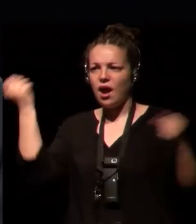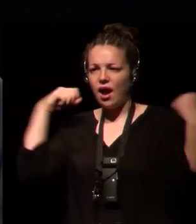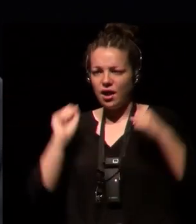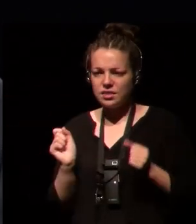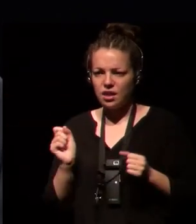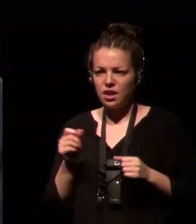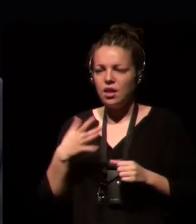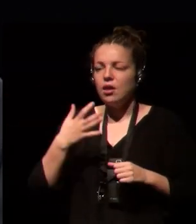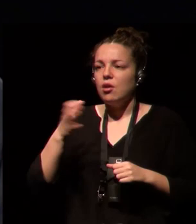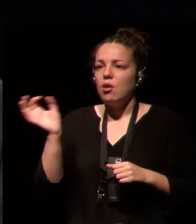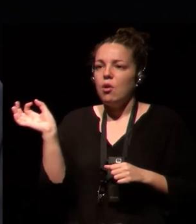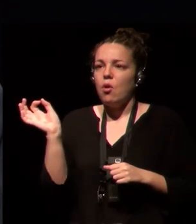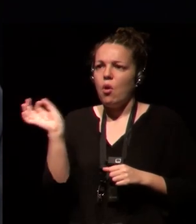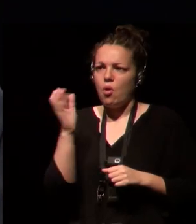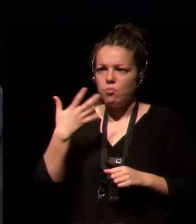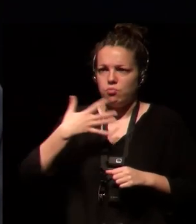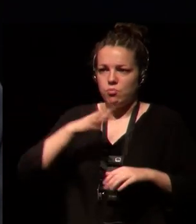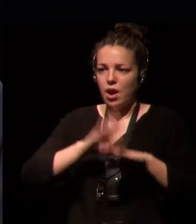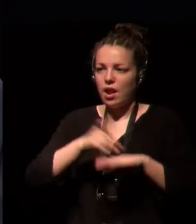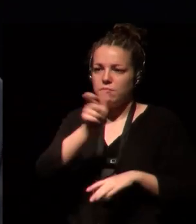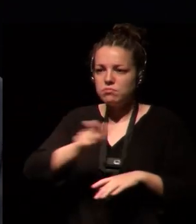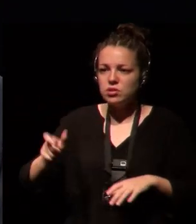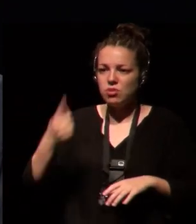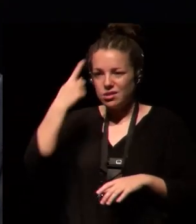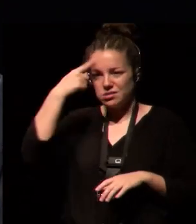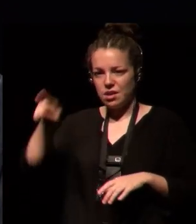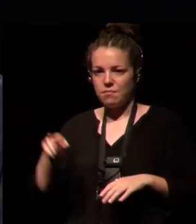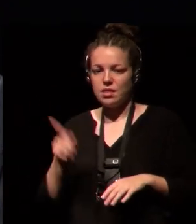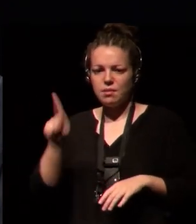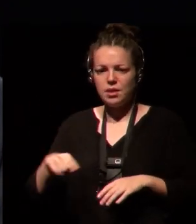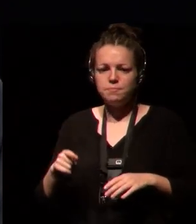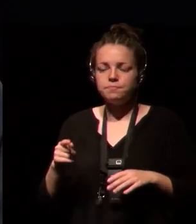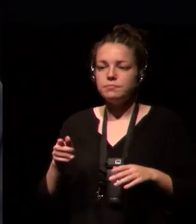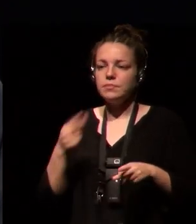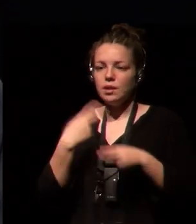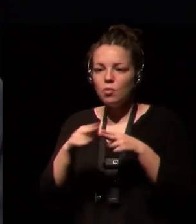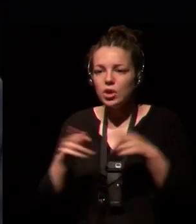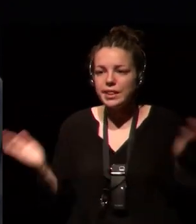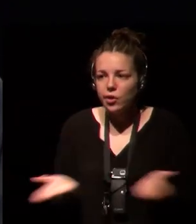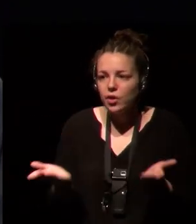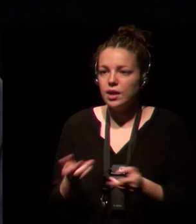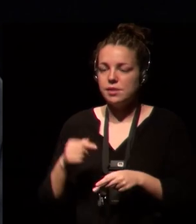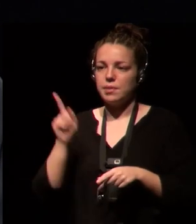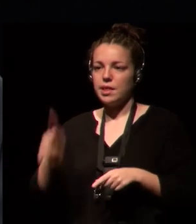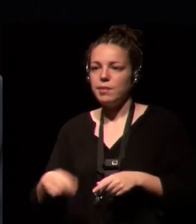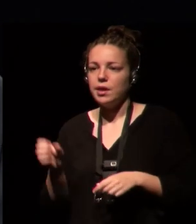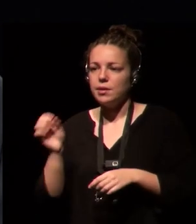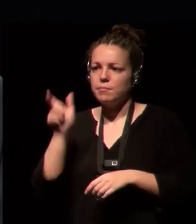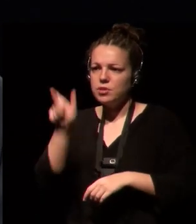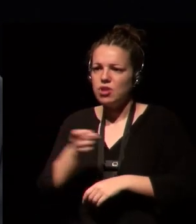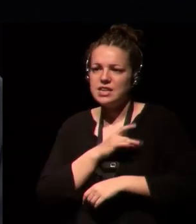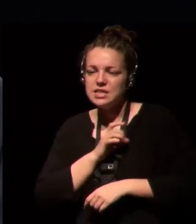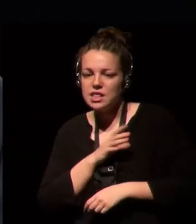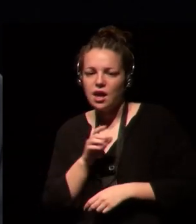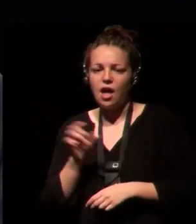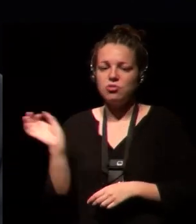conciencia, animando a los medios, a los políticos, a los sindicalistas, al sector para